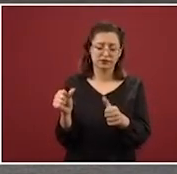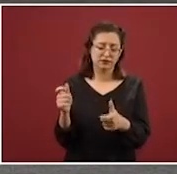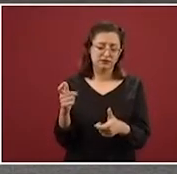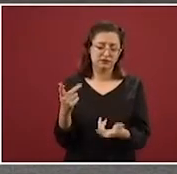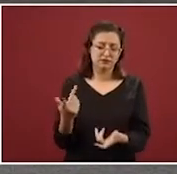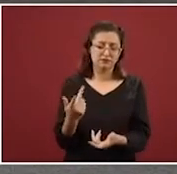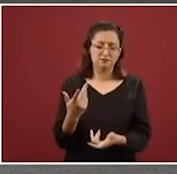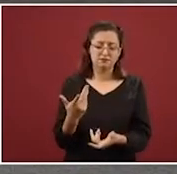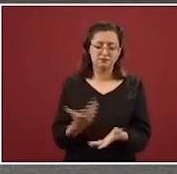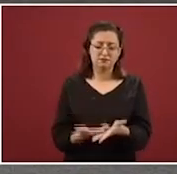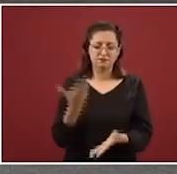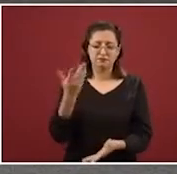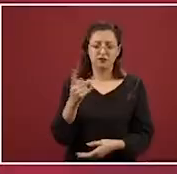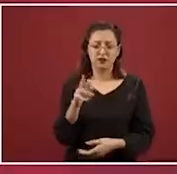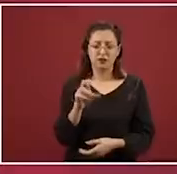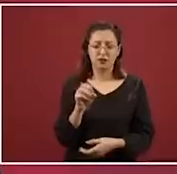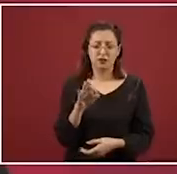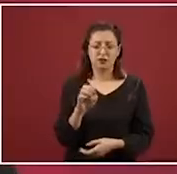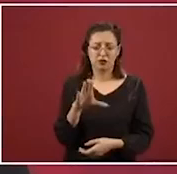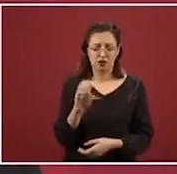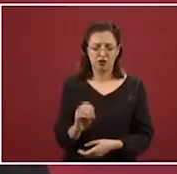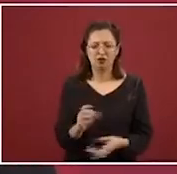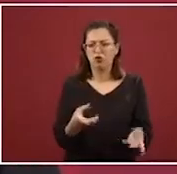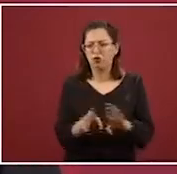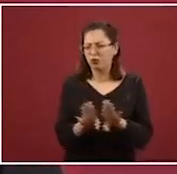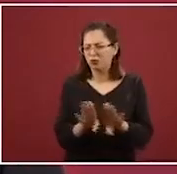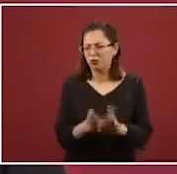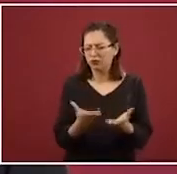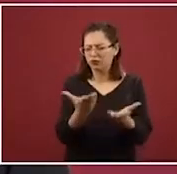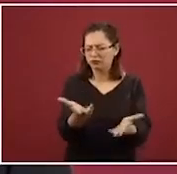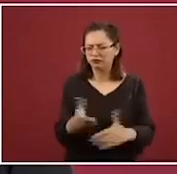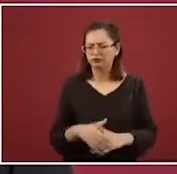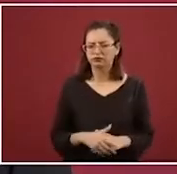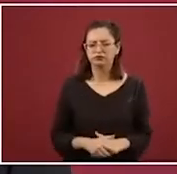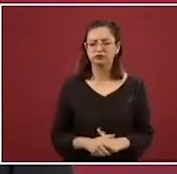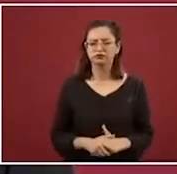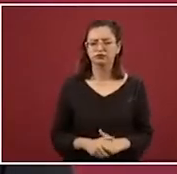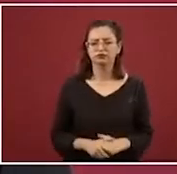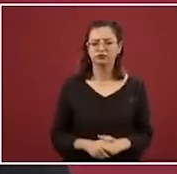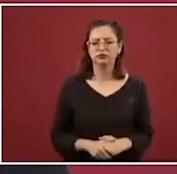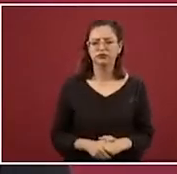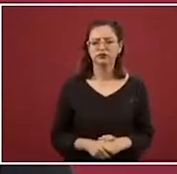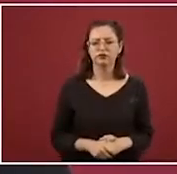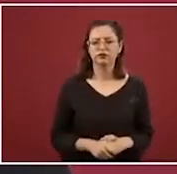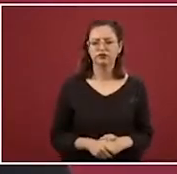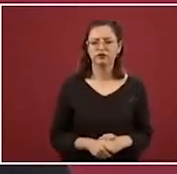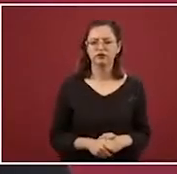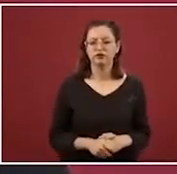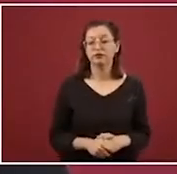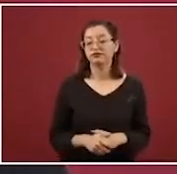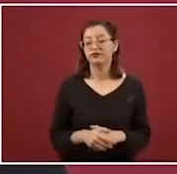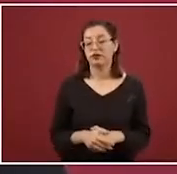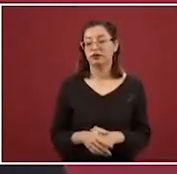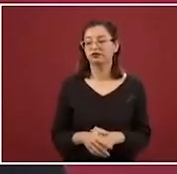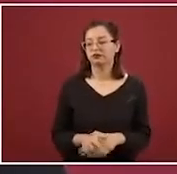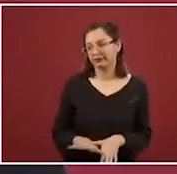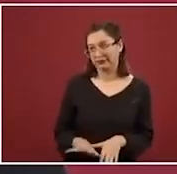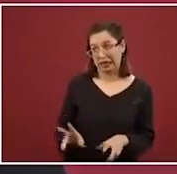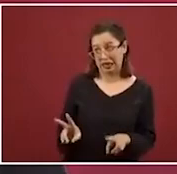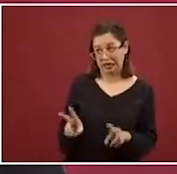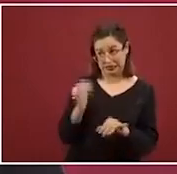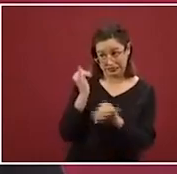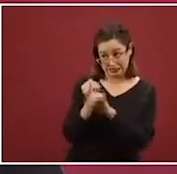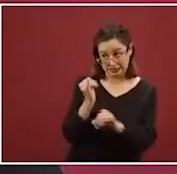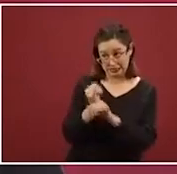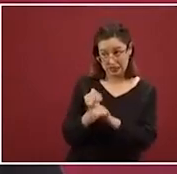Procuraduría del Consumidor? En lo general, no se cumplen las premisas del monopolio en el tema